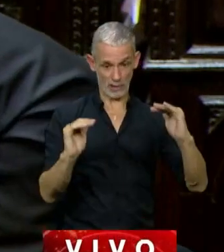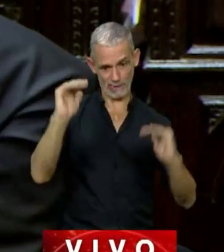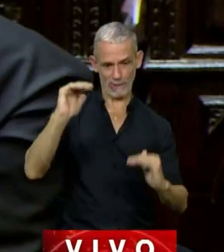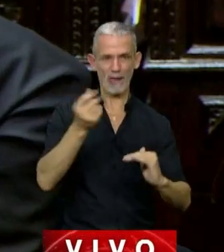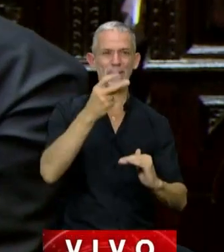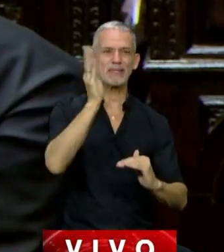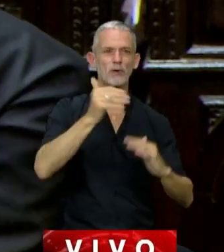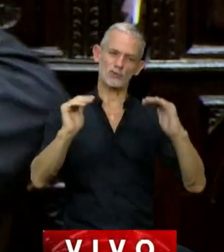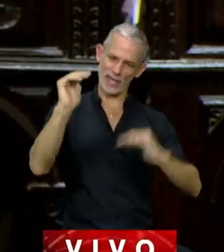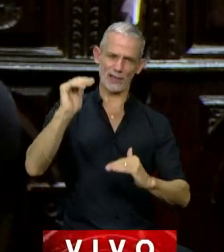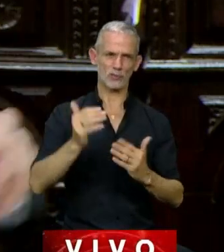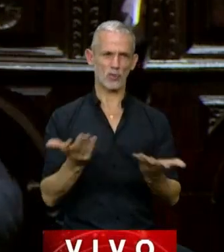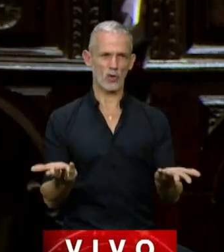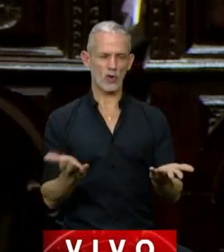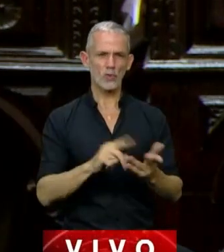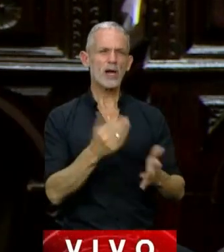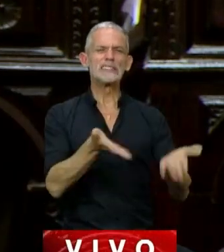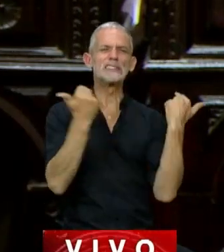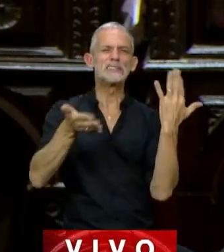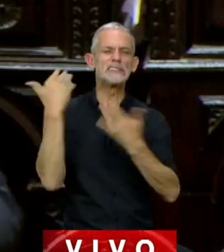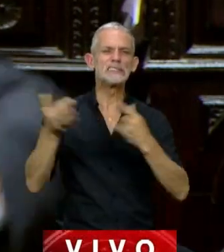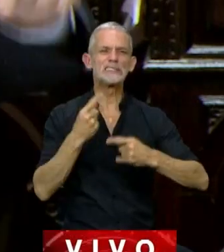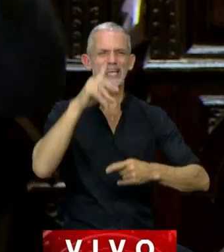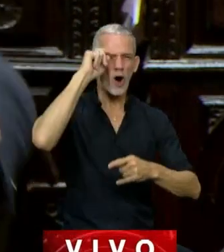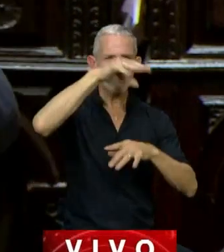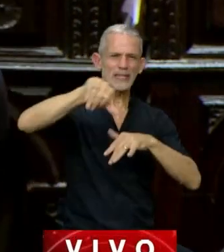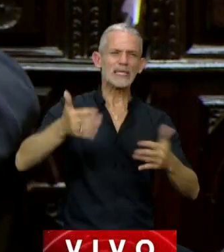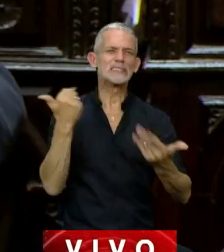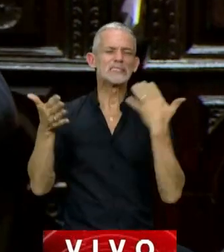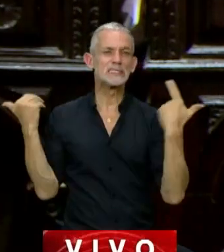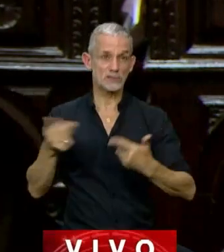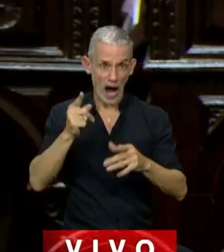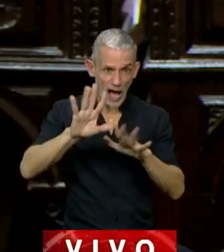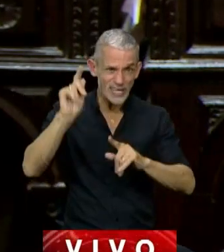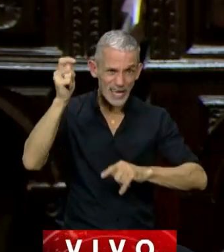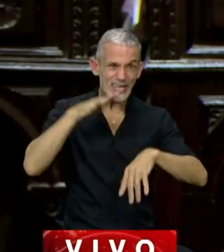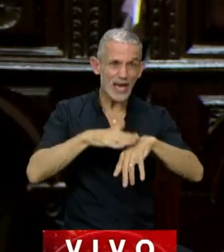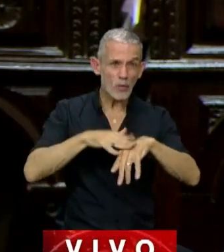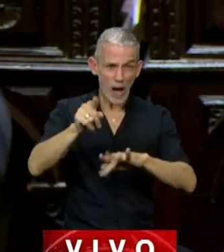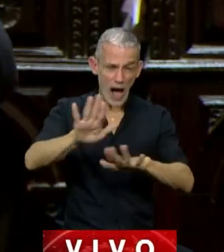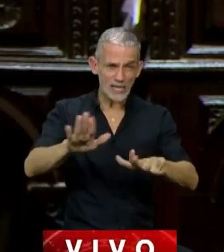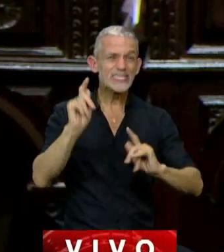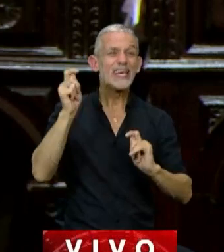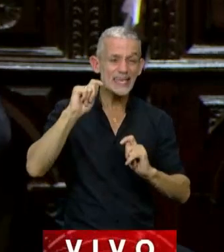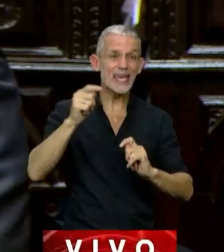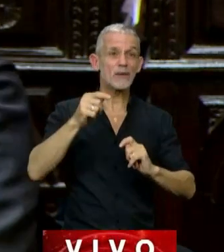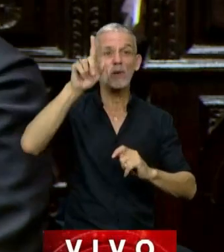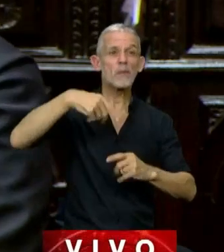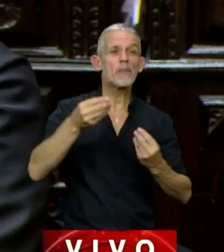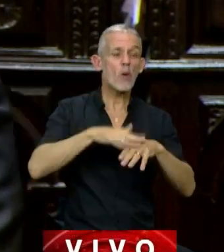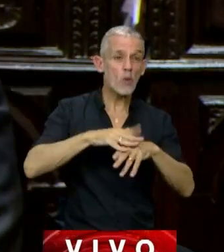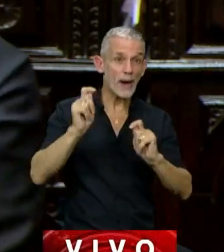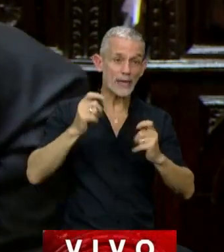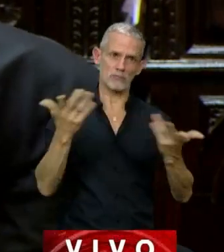20 puntos y se desmanteló el sistema público de salud. Los que hicieron semejante tragedia social, los que la